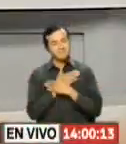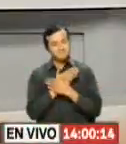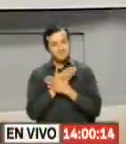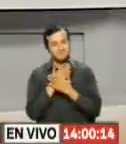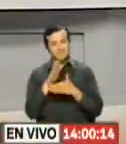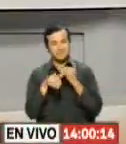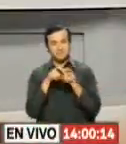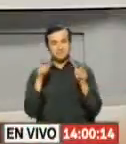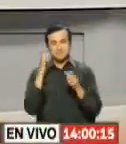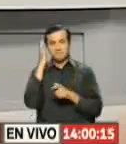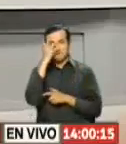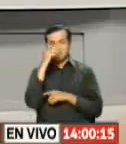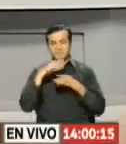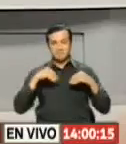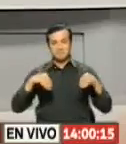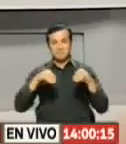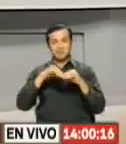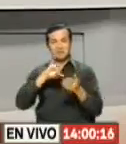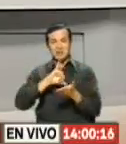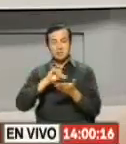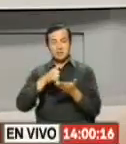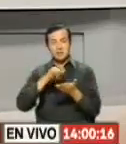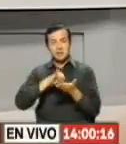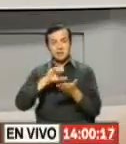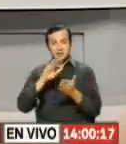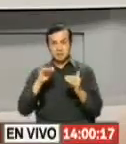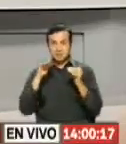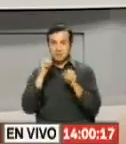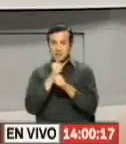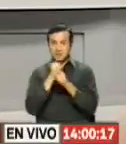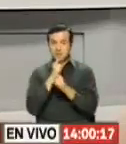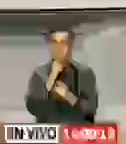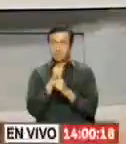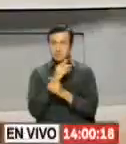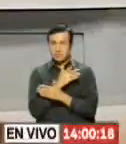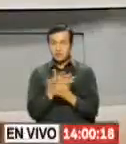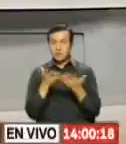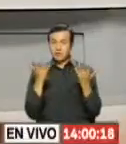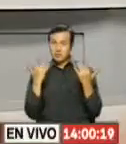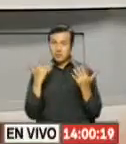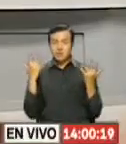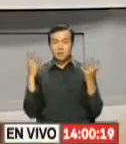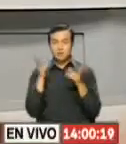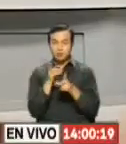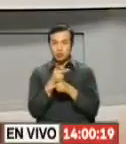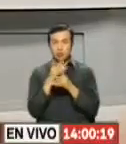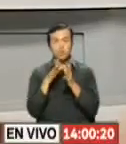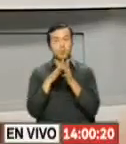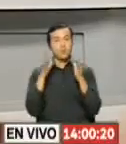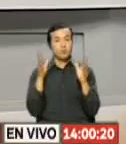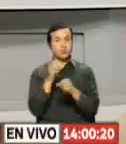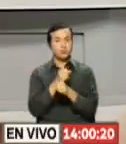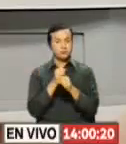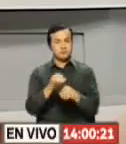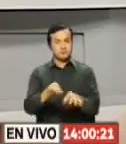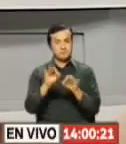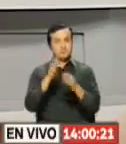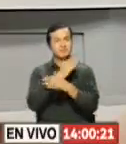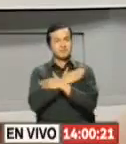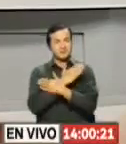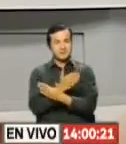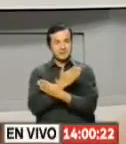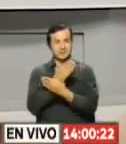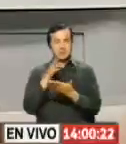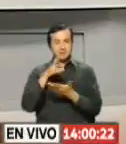Felicidades entonces, hermosa tierra Jipijapa, la Sultana del Café, como se la conoce precisamente por la producción del café. Así que felicidades.